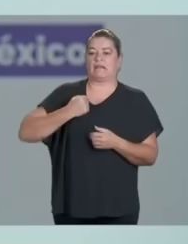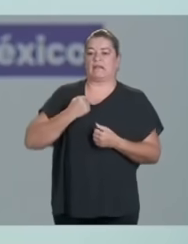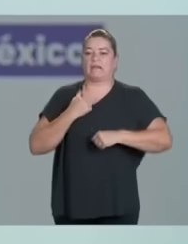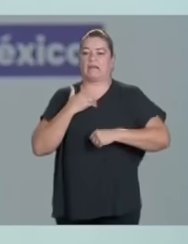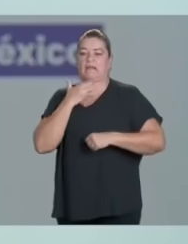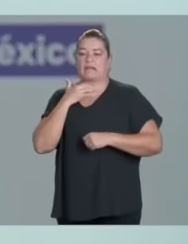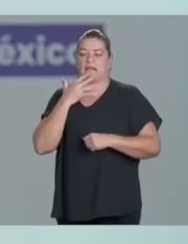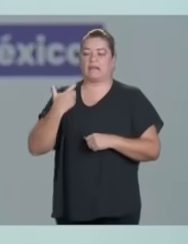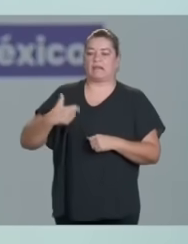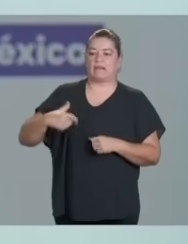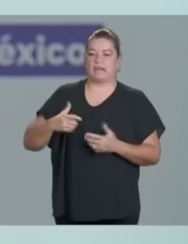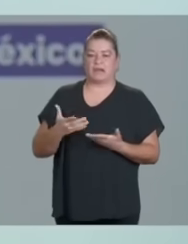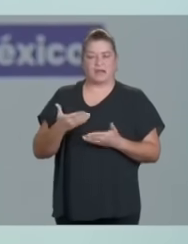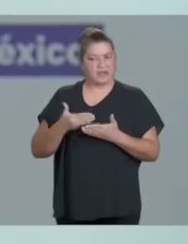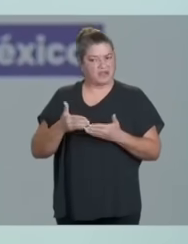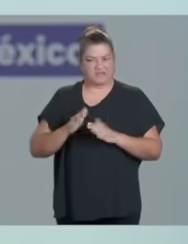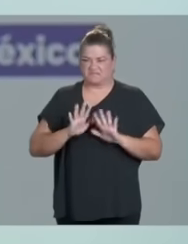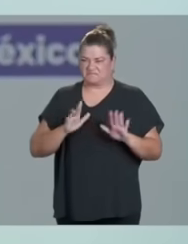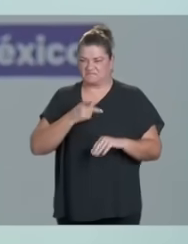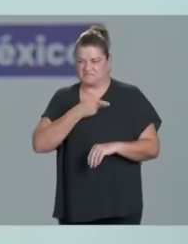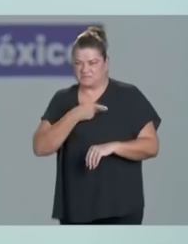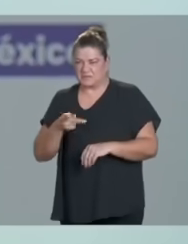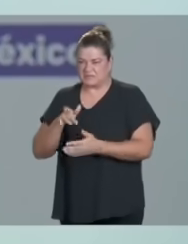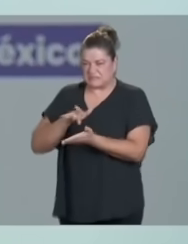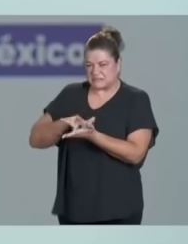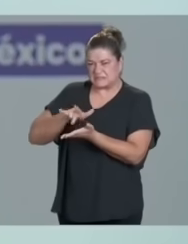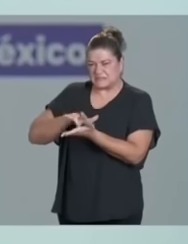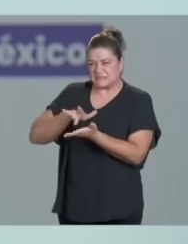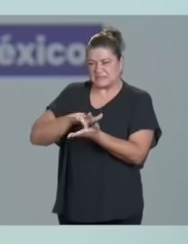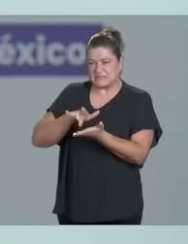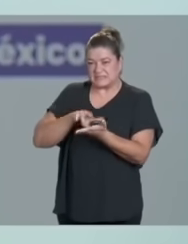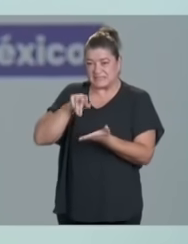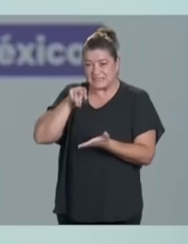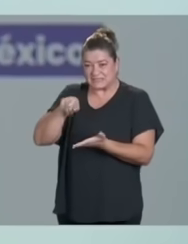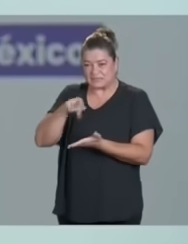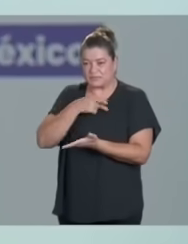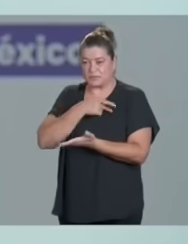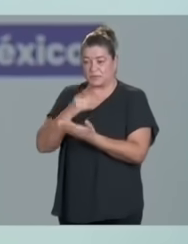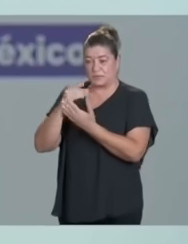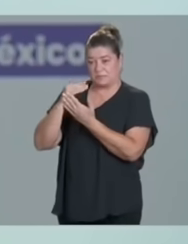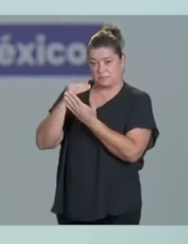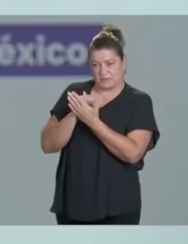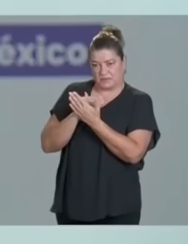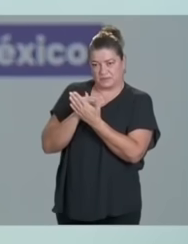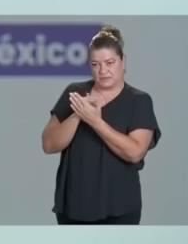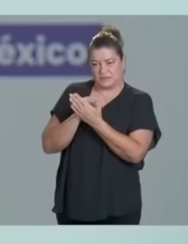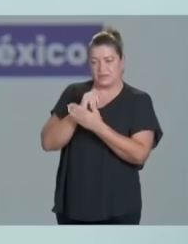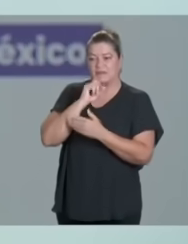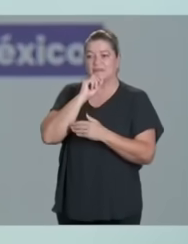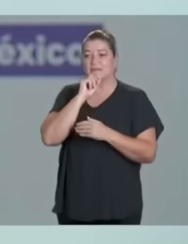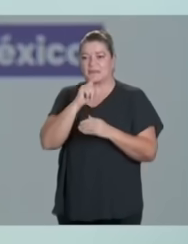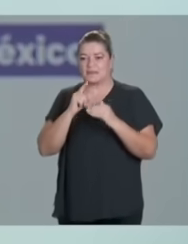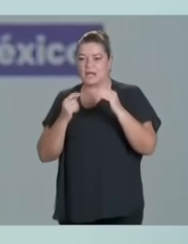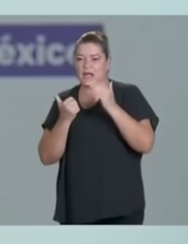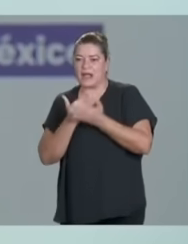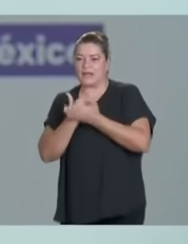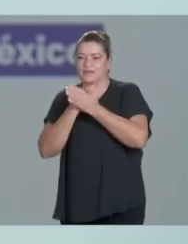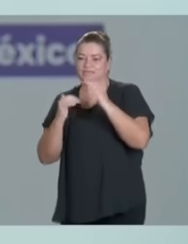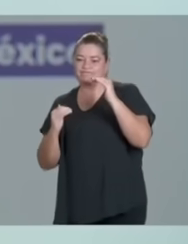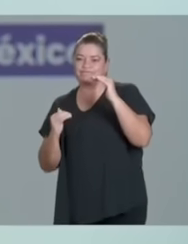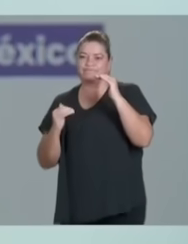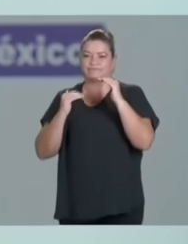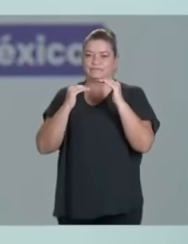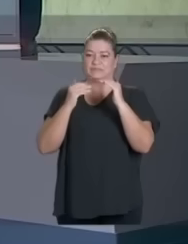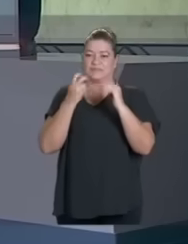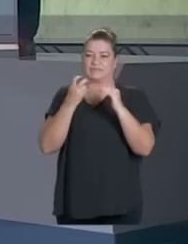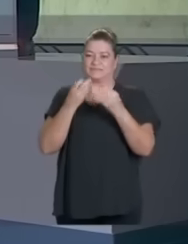los de abajo. Y con eso hay disminución de la pobreza, disminución de las desigualdades y algo fundamental, crecimiento